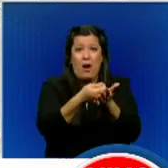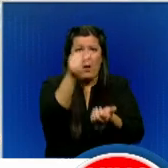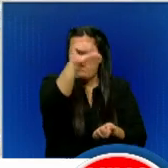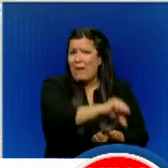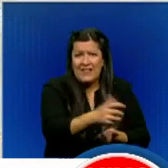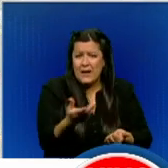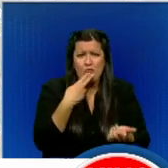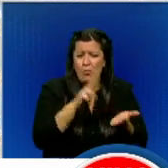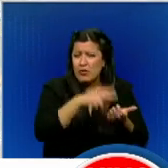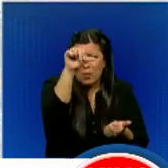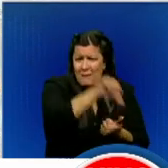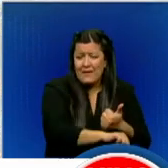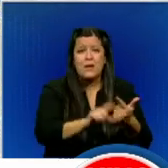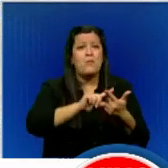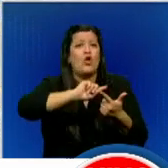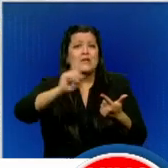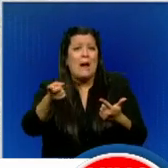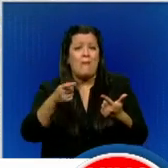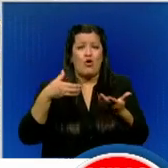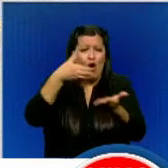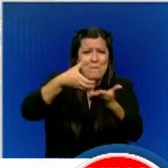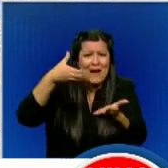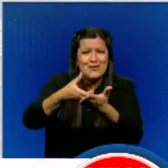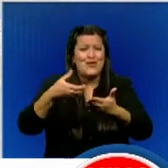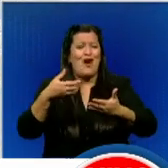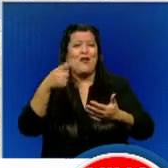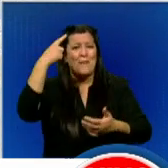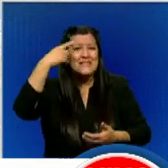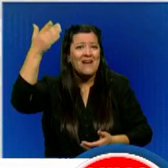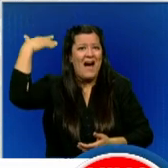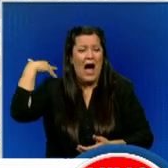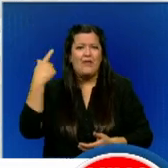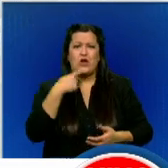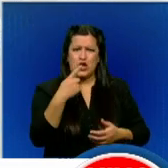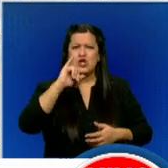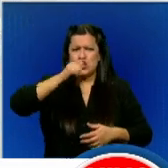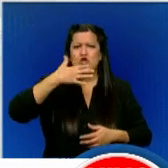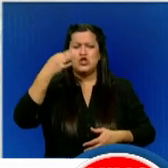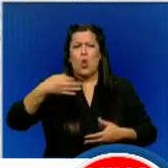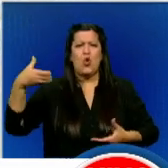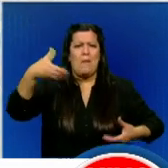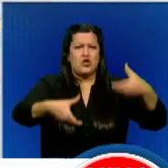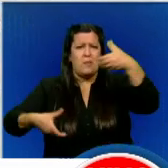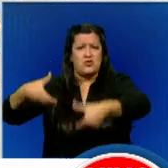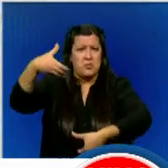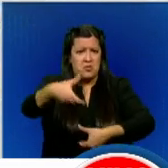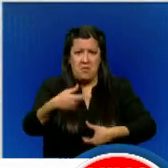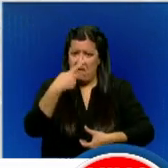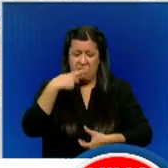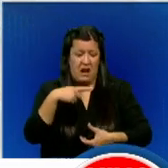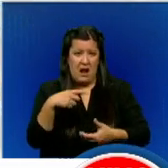vinieron los efectos benéficos de esa supuesta lluvia de inversiones que en algún momento